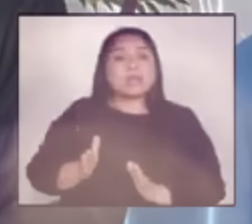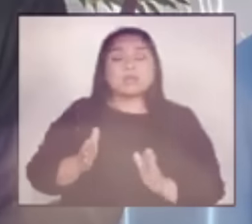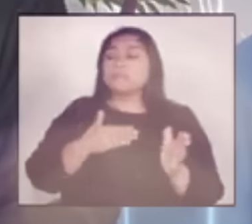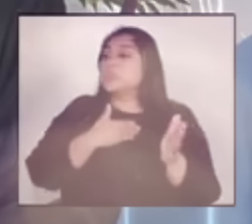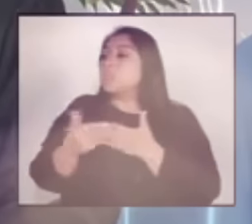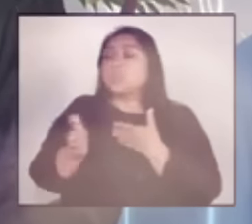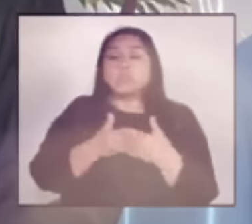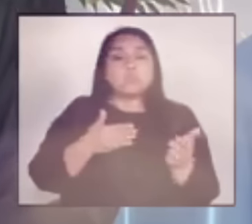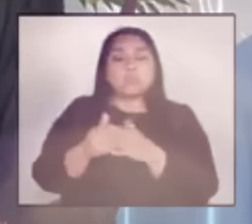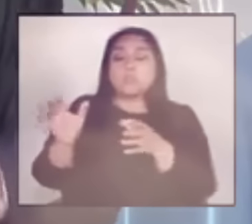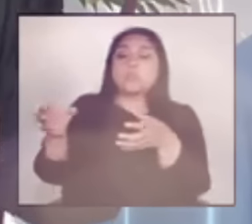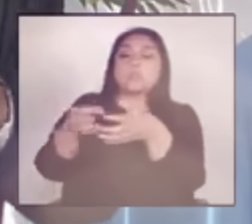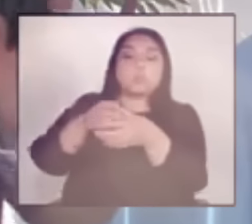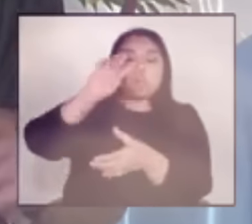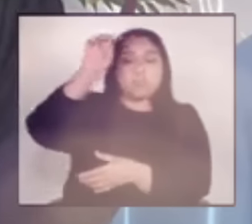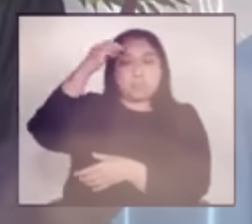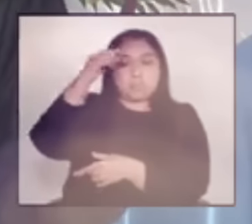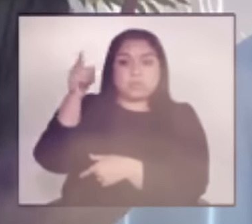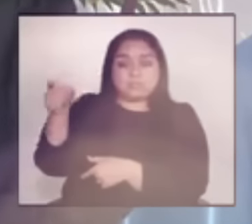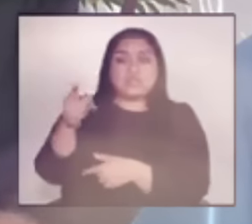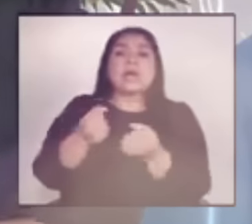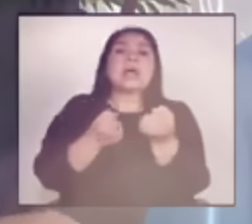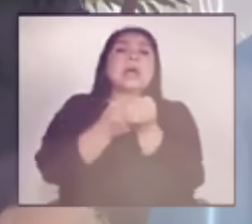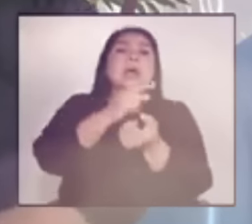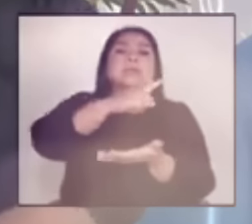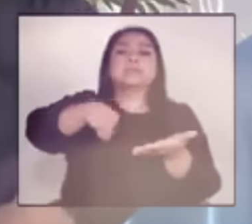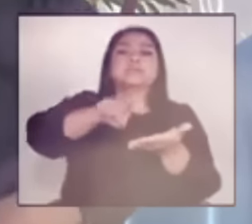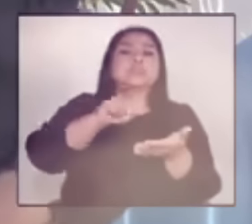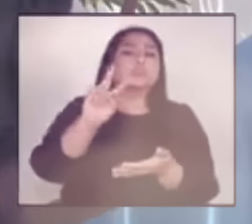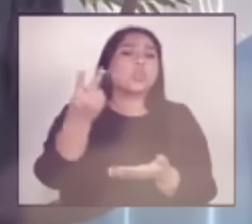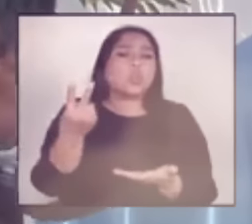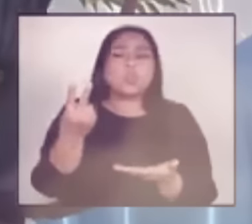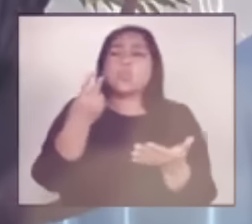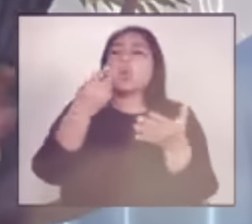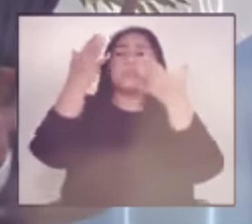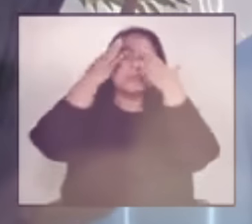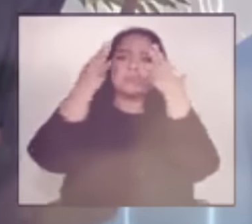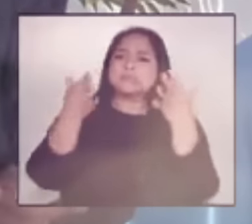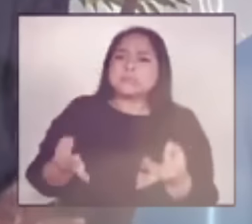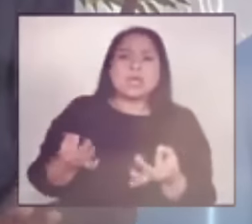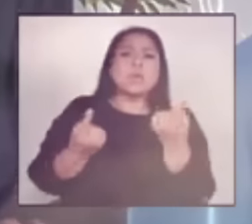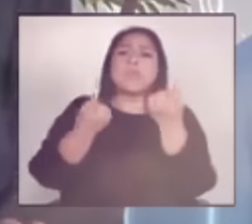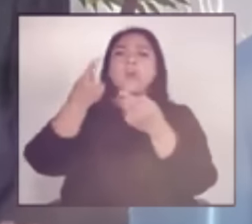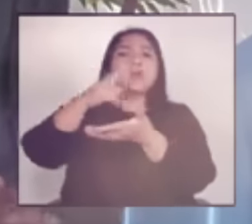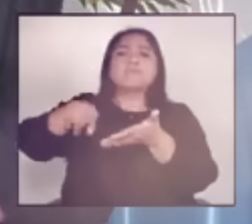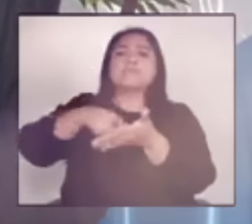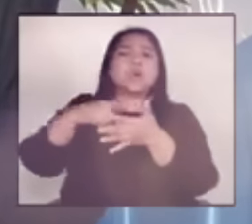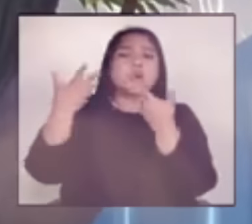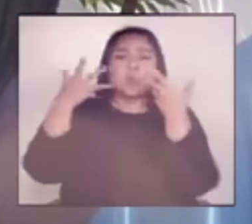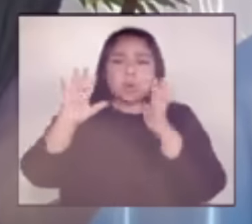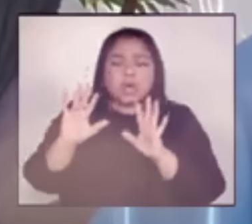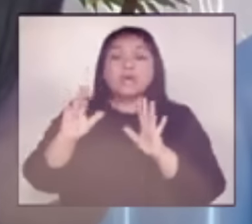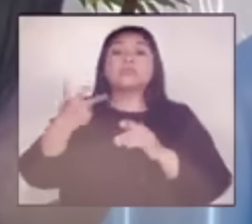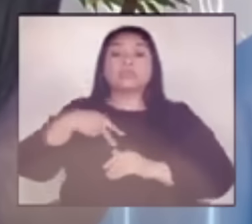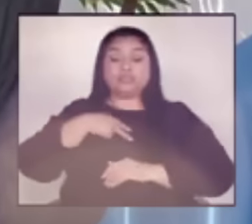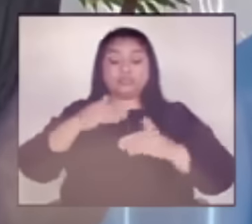lo eligió, a quien apoyó en segunda vuelta, o cuál sea la decisión o el voto que esté tomando. El compromiso de